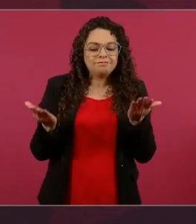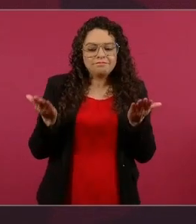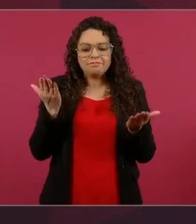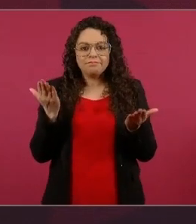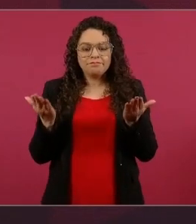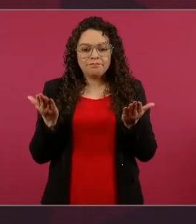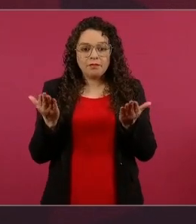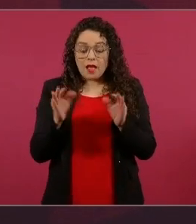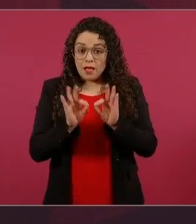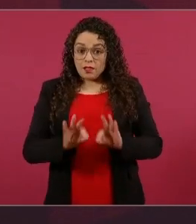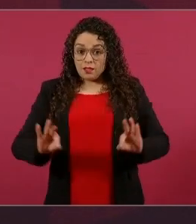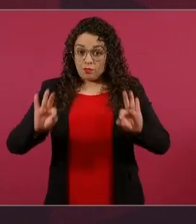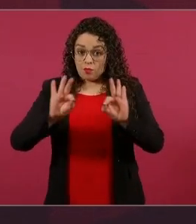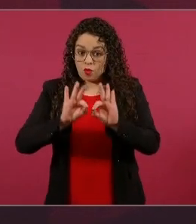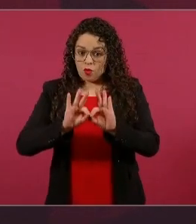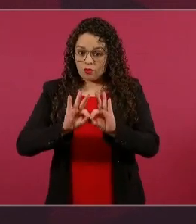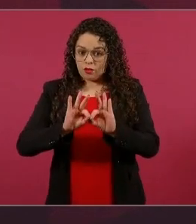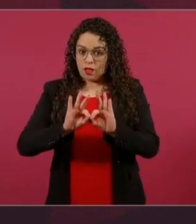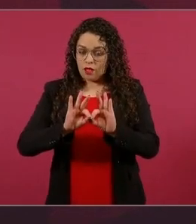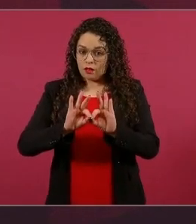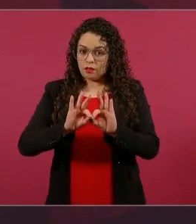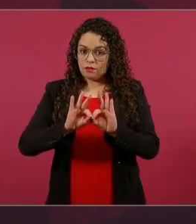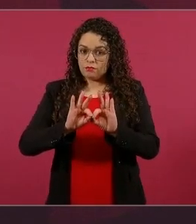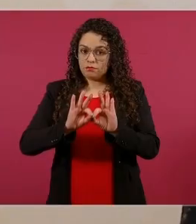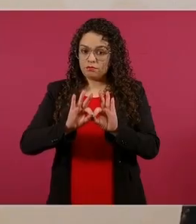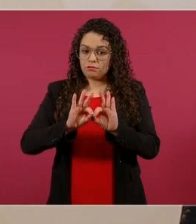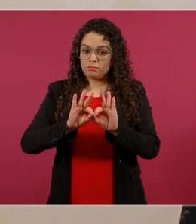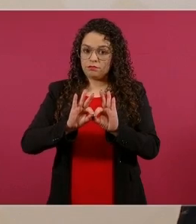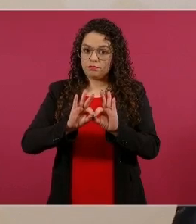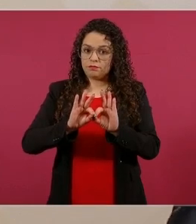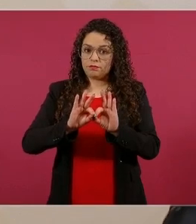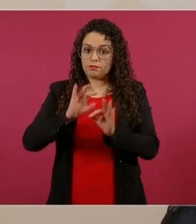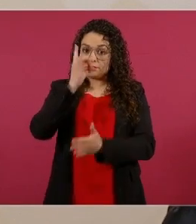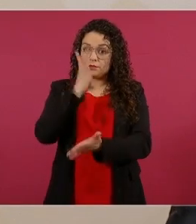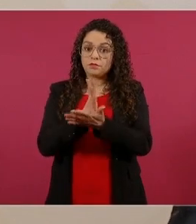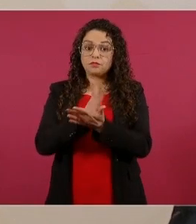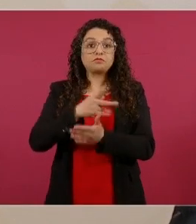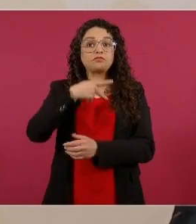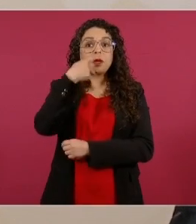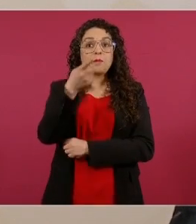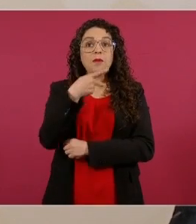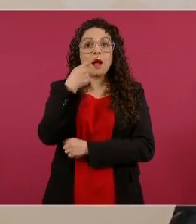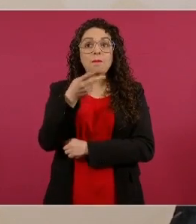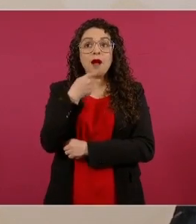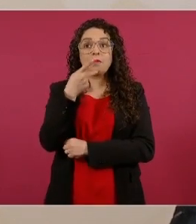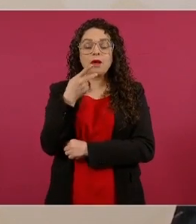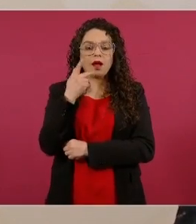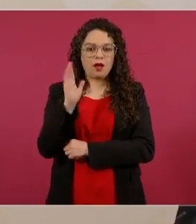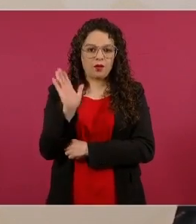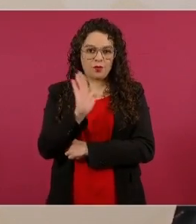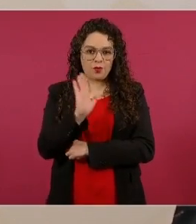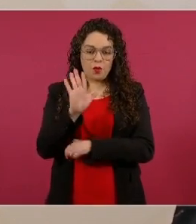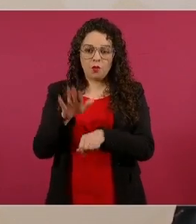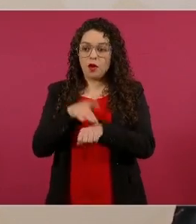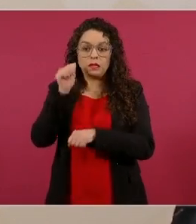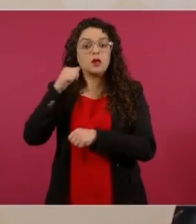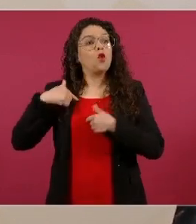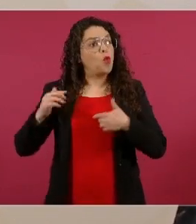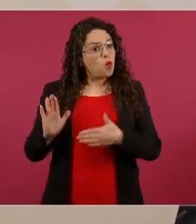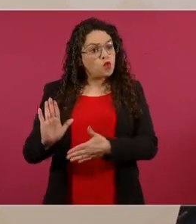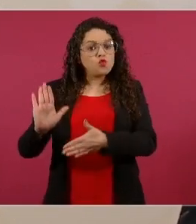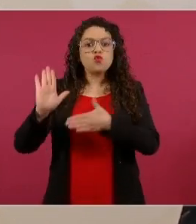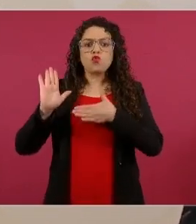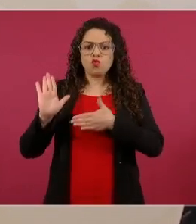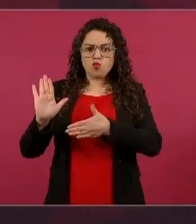han habido ocasiones en que se comprometen a que van a regularizar a los migrantes y luego